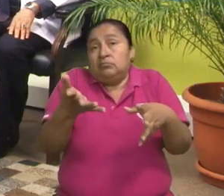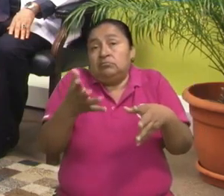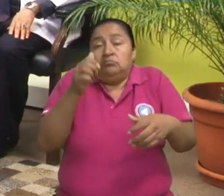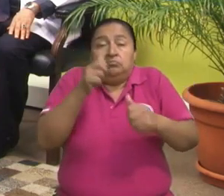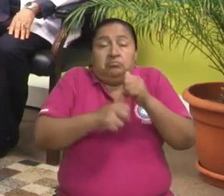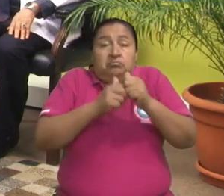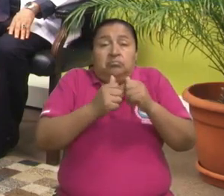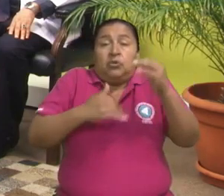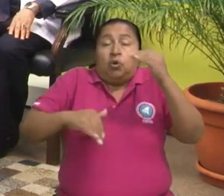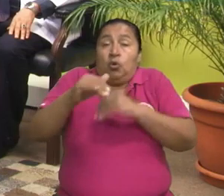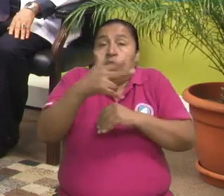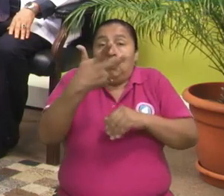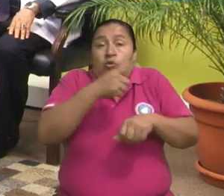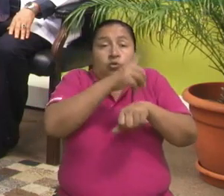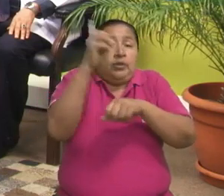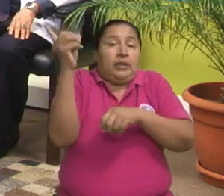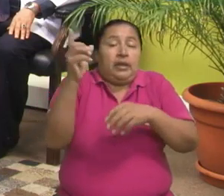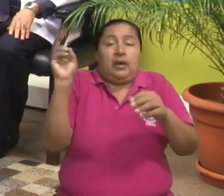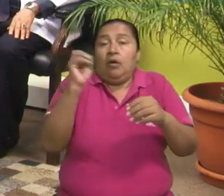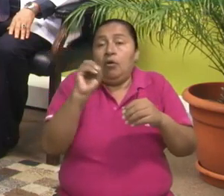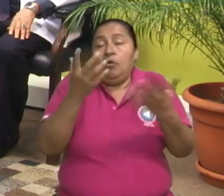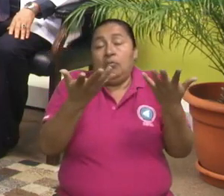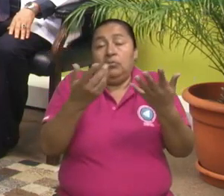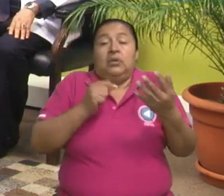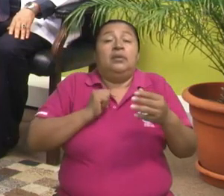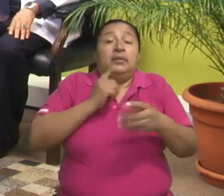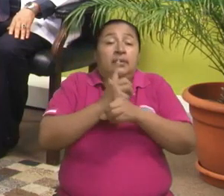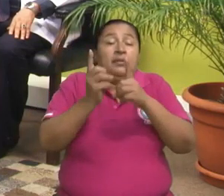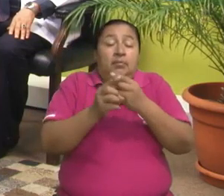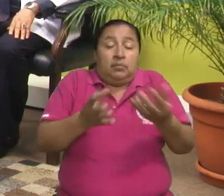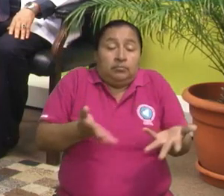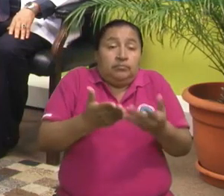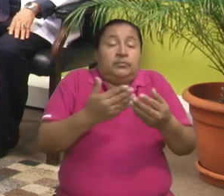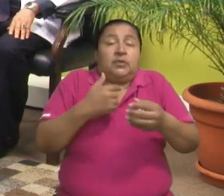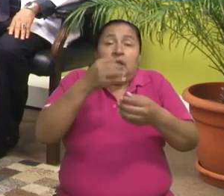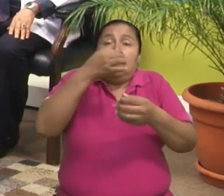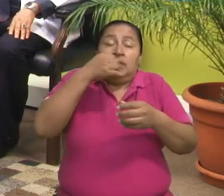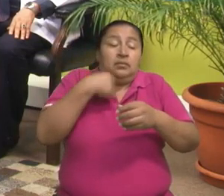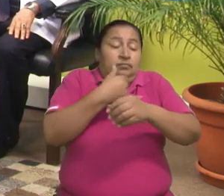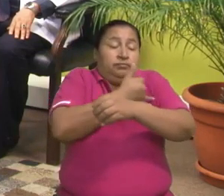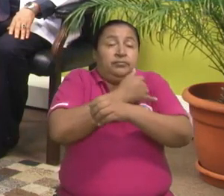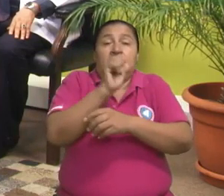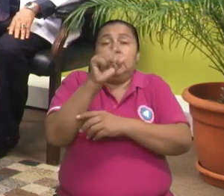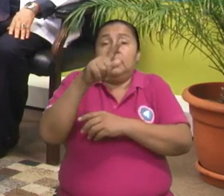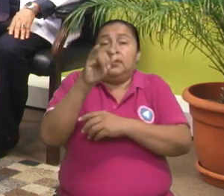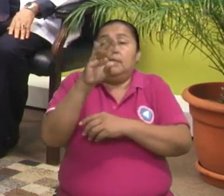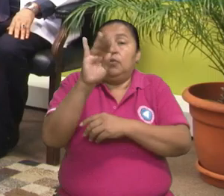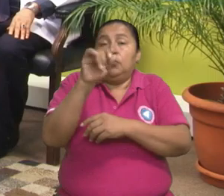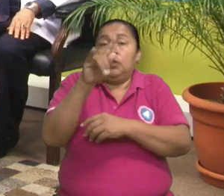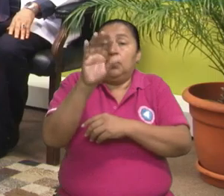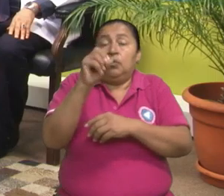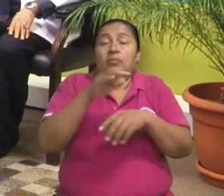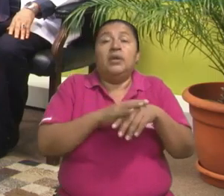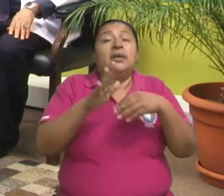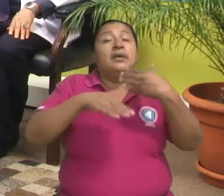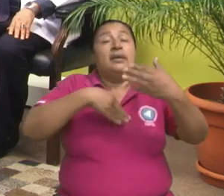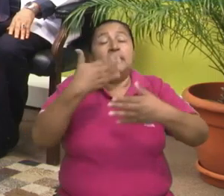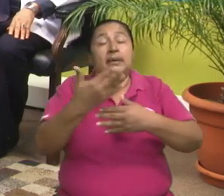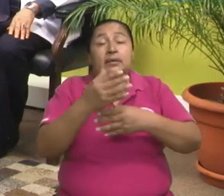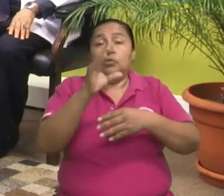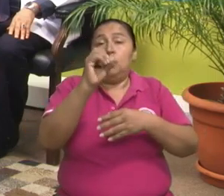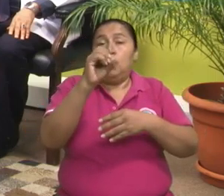más de ocho días hay que darle antibiótico y al paciente verdad y en el caso de la otitis